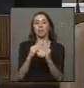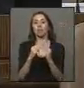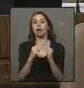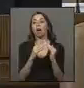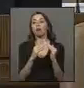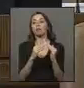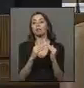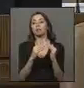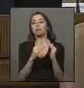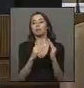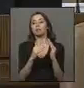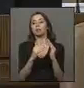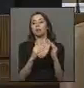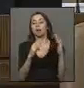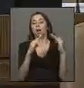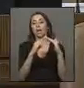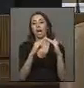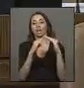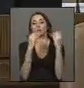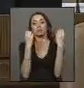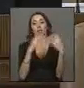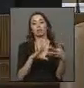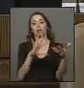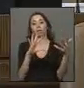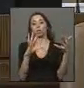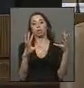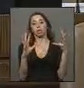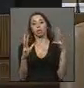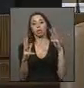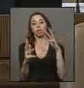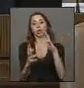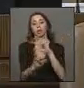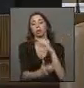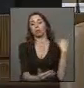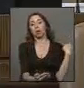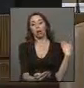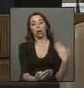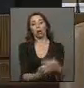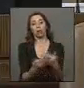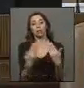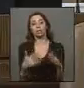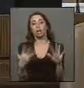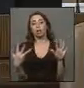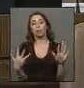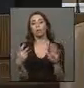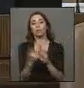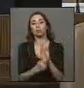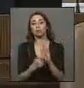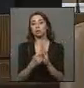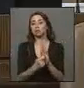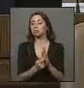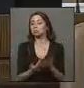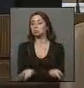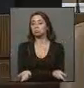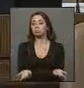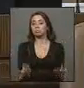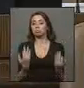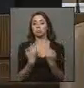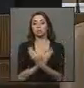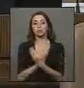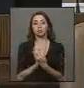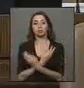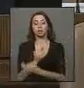casas se encuentran en franco abandono y deterioro, y a la fecha, después de haberse incurrido nueve meses, todavía no tenemos una